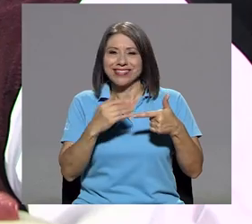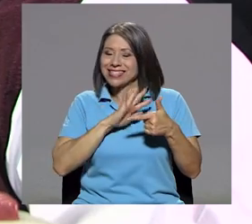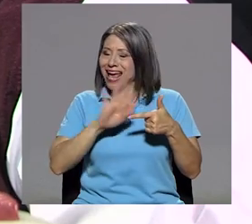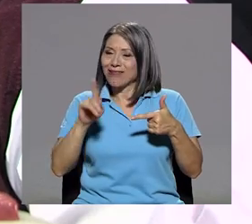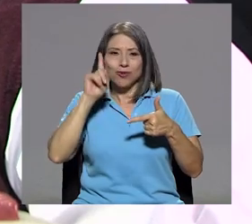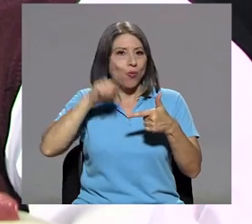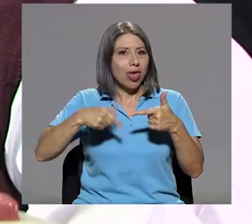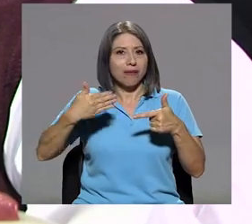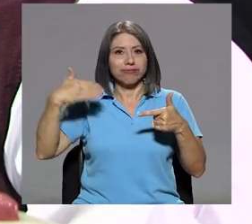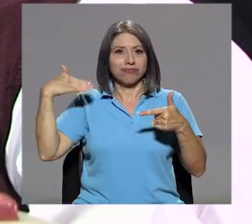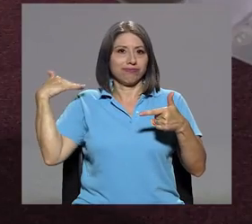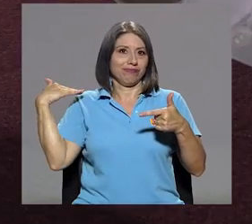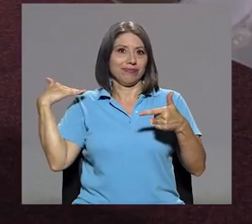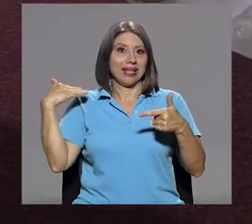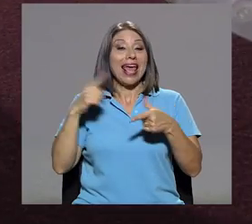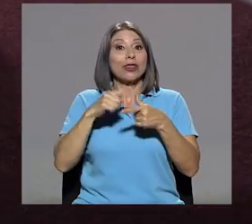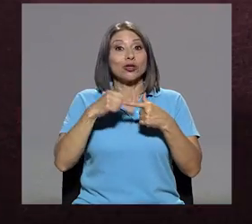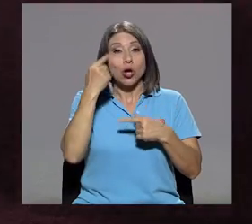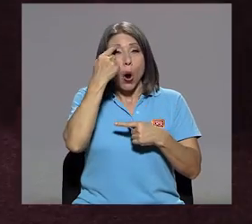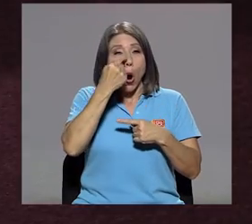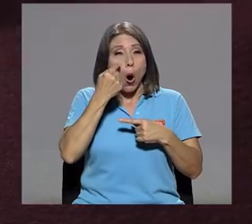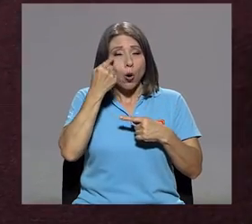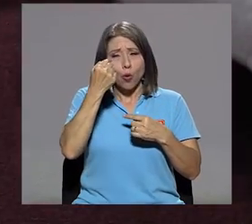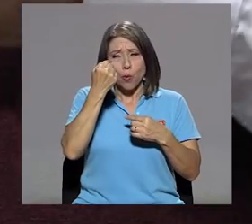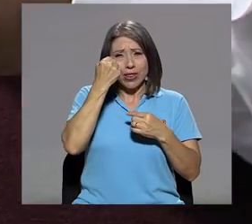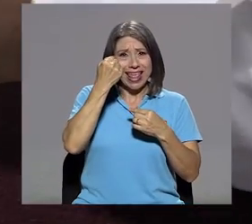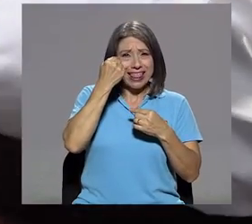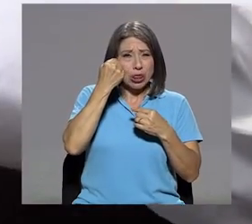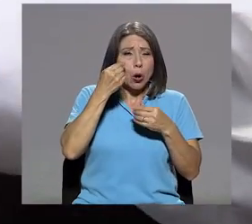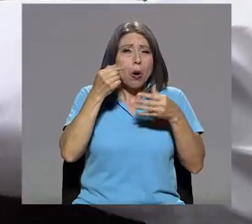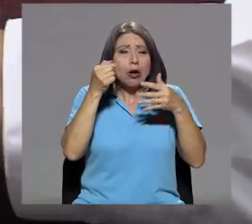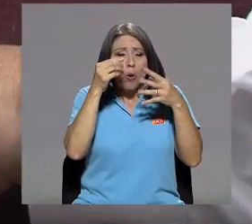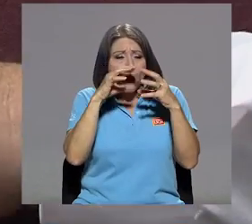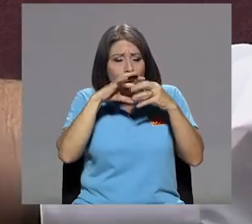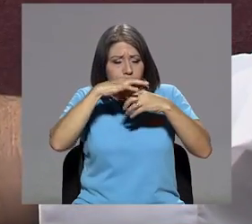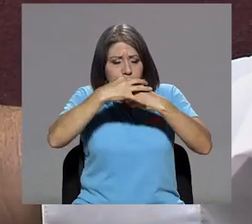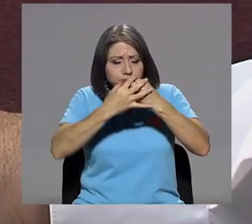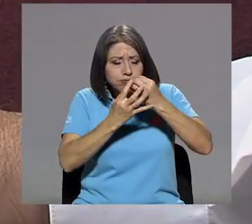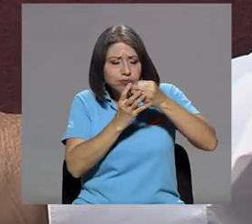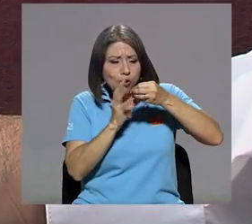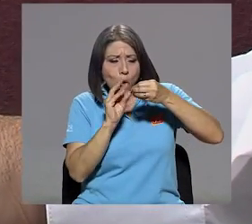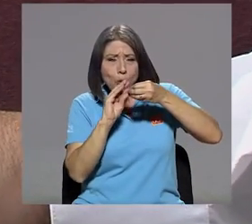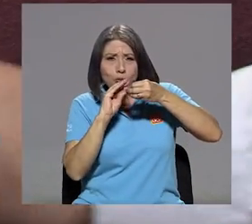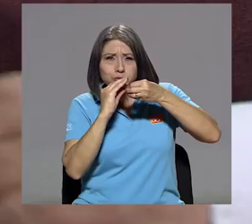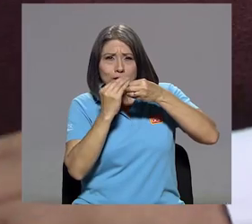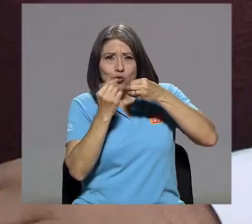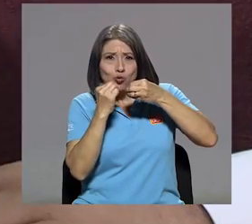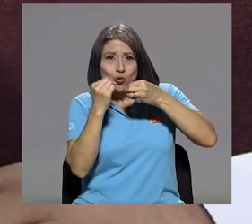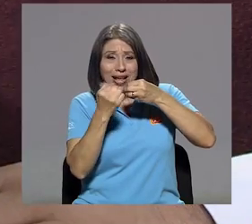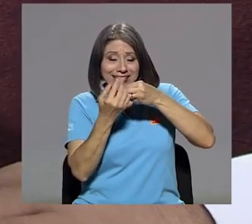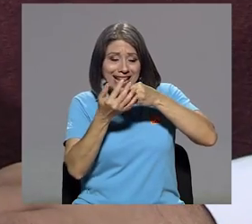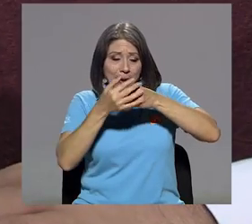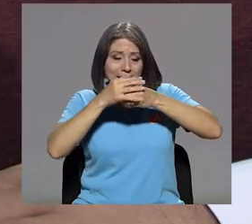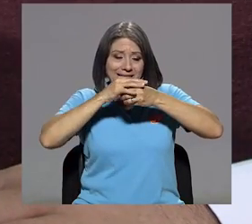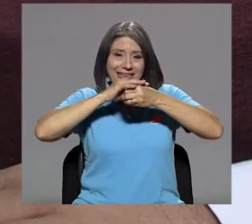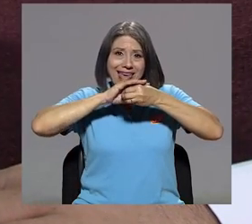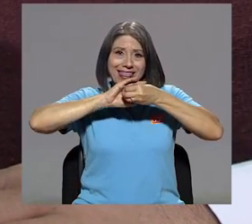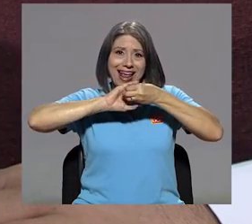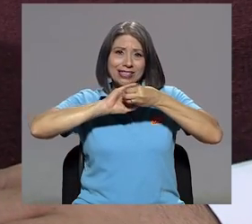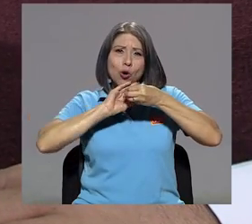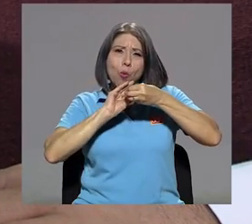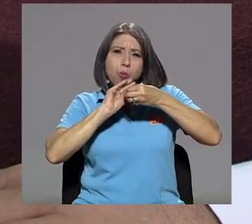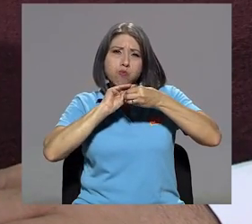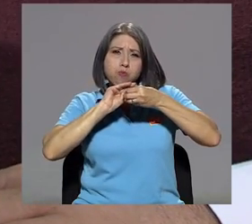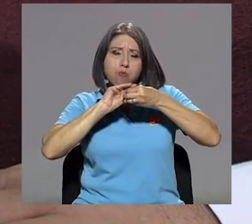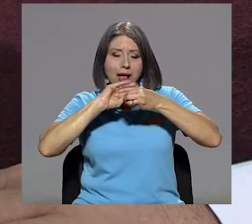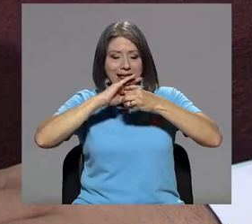para arrancar. Entonces, el ojo por dentro tiene una serie de estructuras y básicamente está lleno de una gelatinita en la parte de atrás y